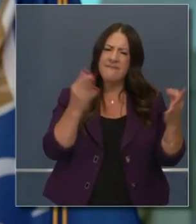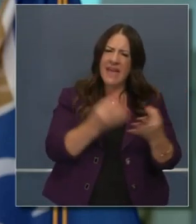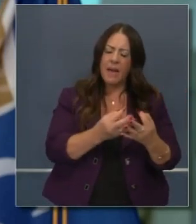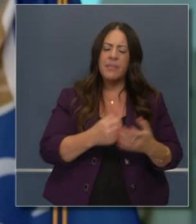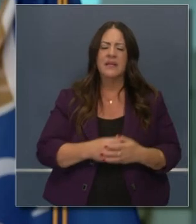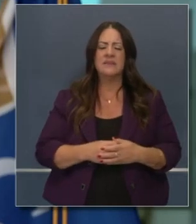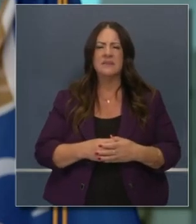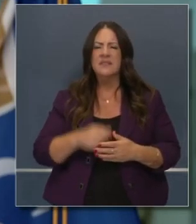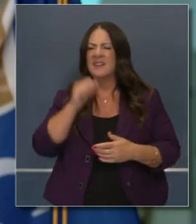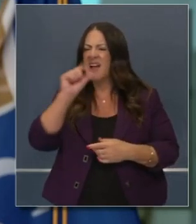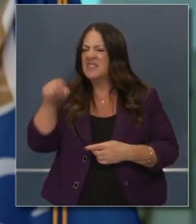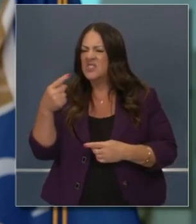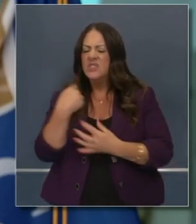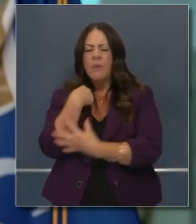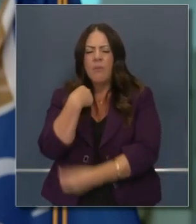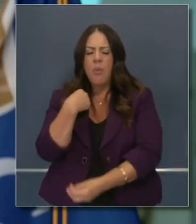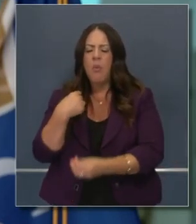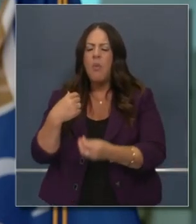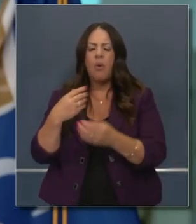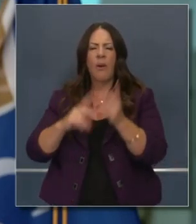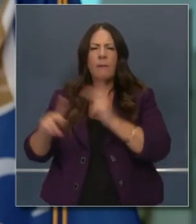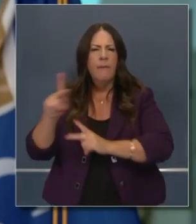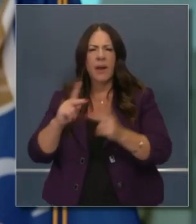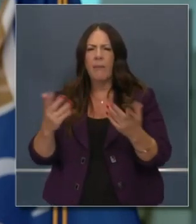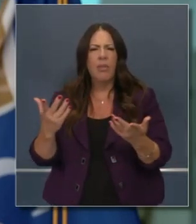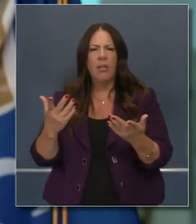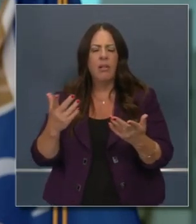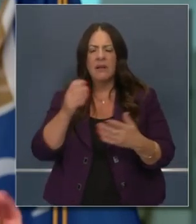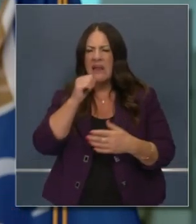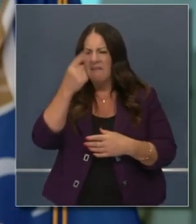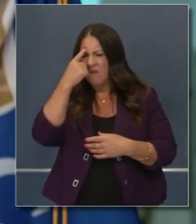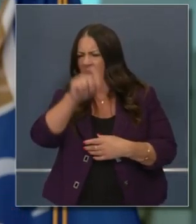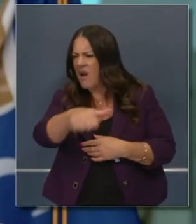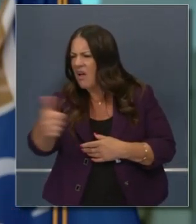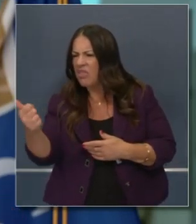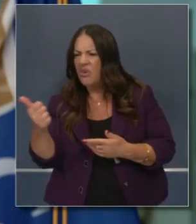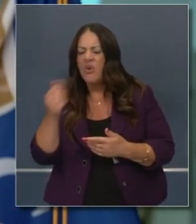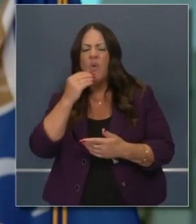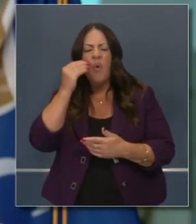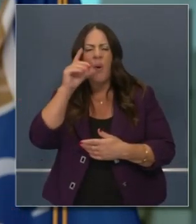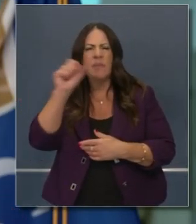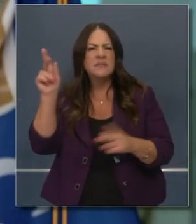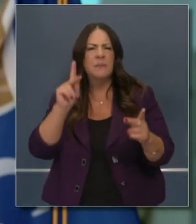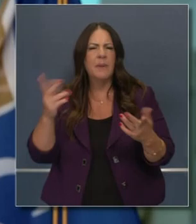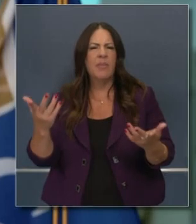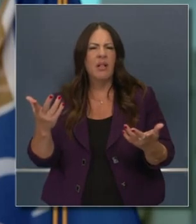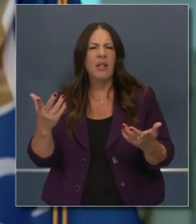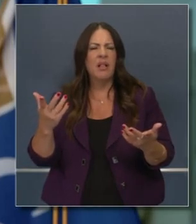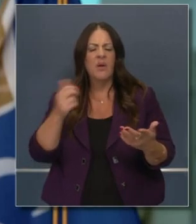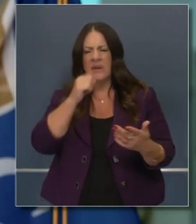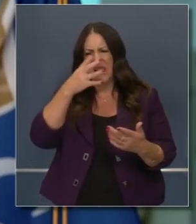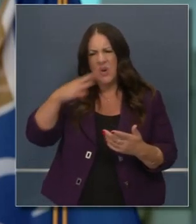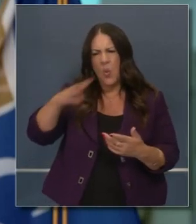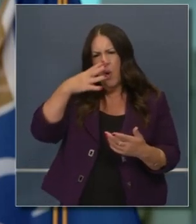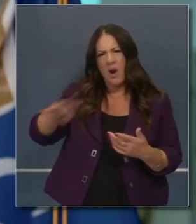avanzar a familias de clase mediano, de clase trabajador, no solo personas que han